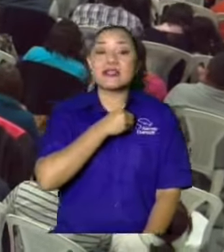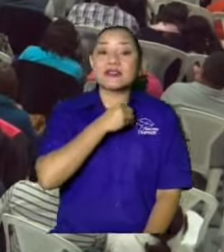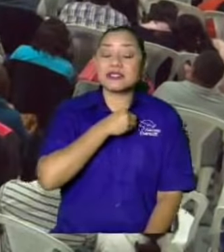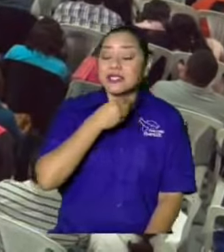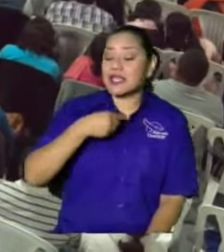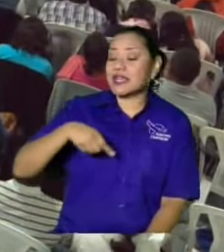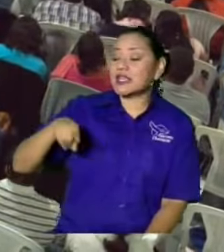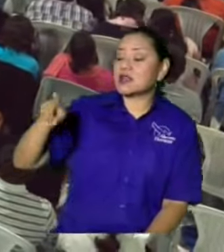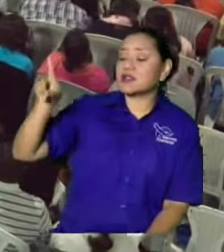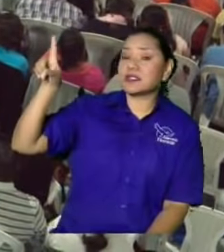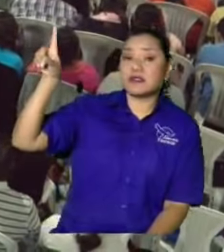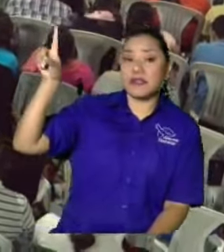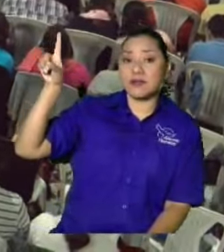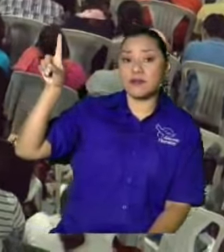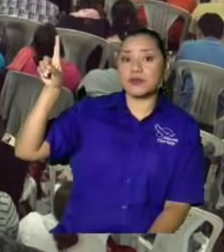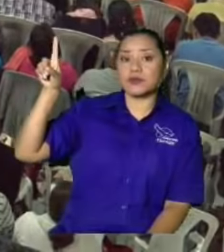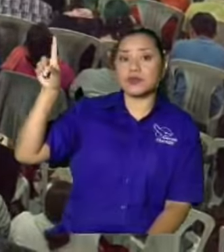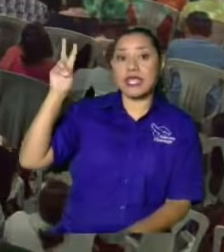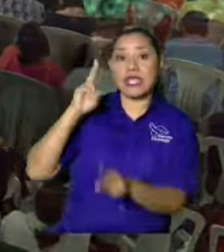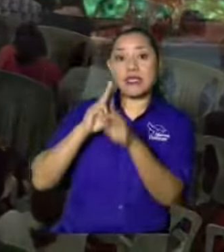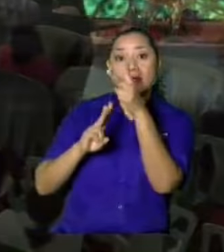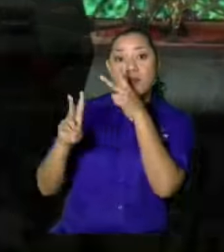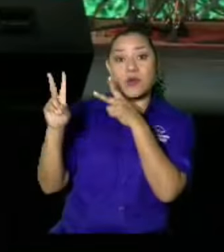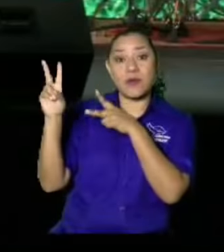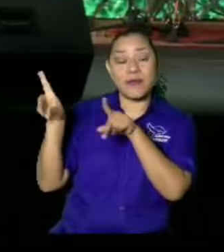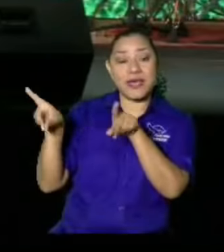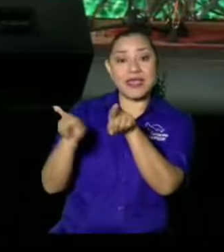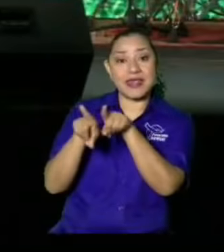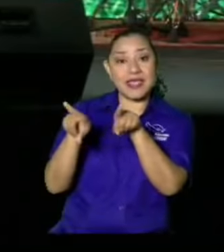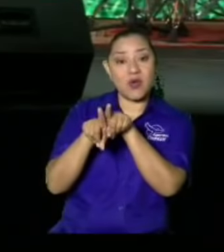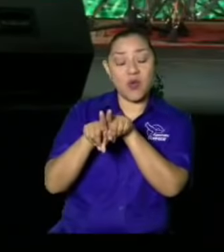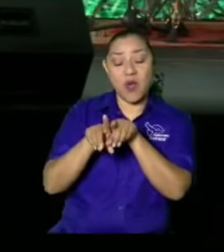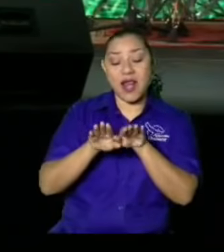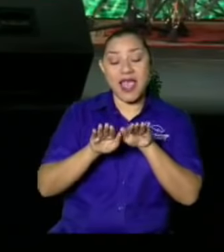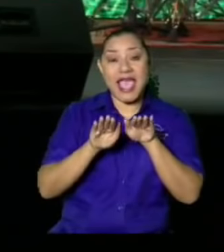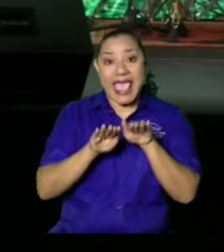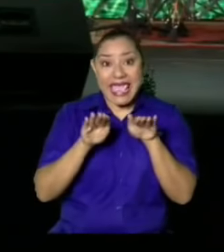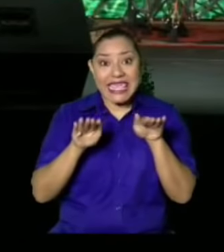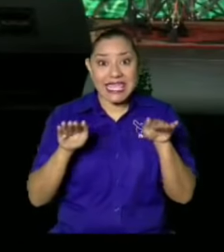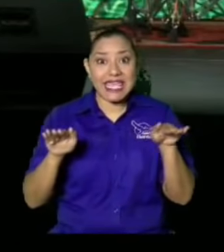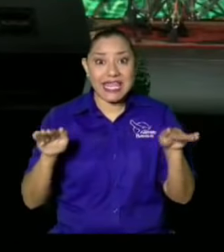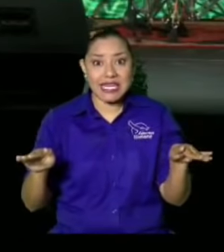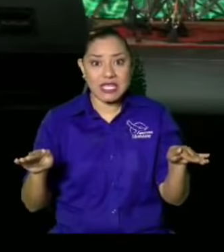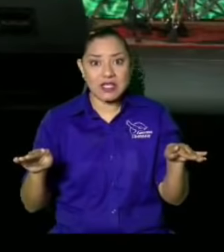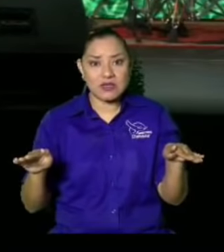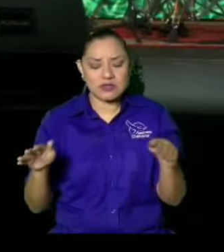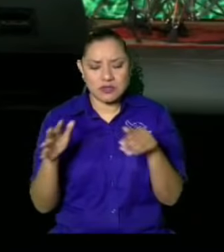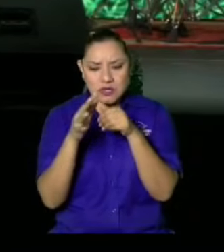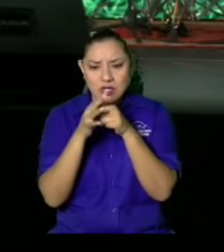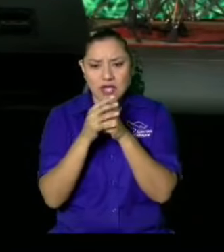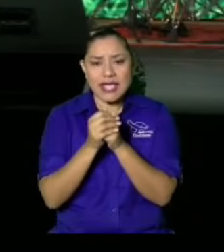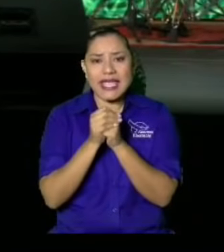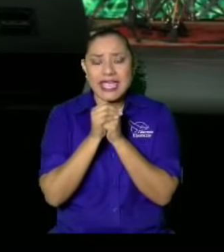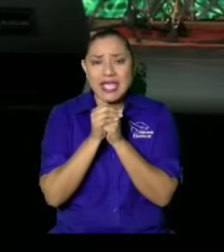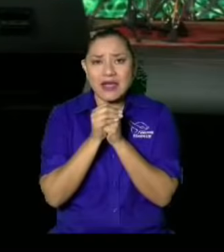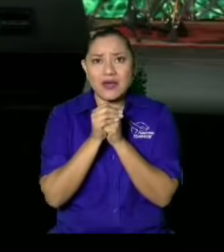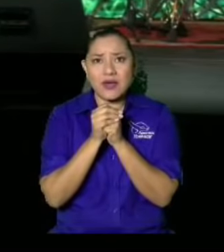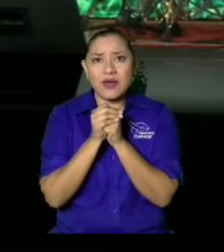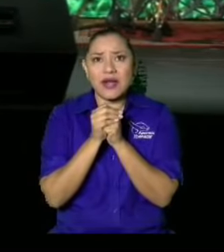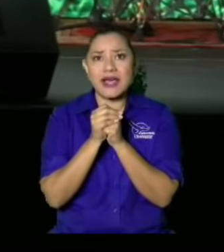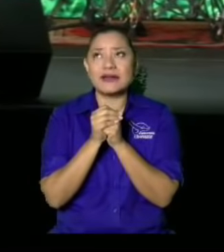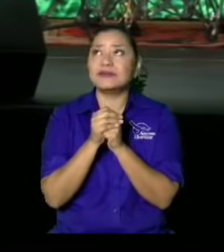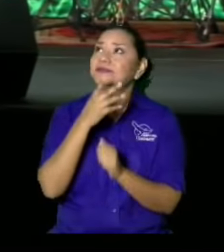hombre rejuvenece, vuelve a ser como un niño. Y mire, orará Dios y él recibirá